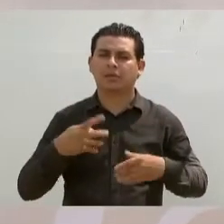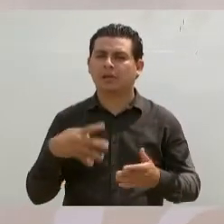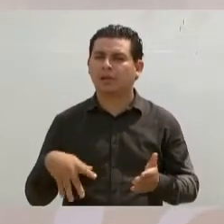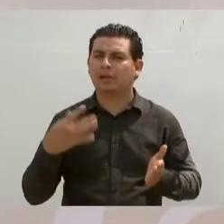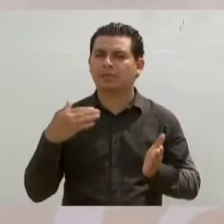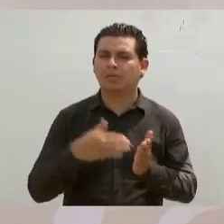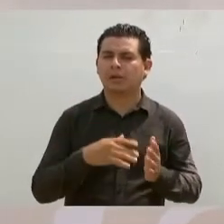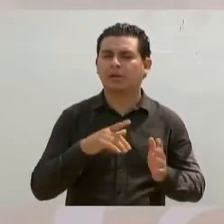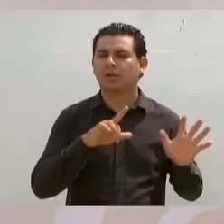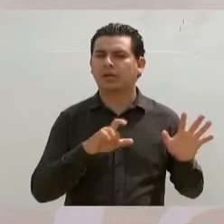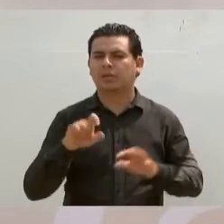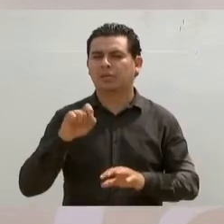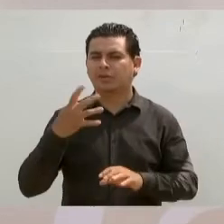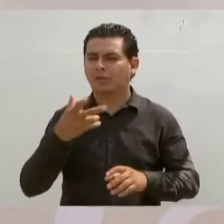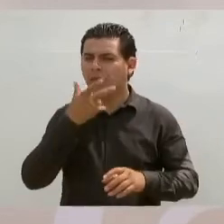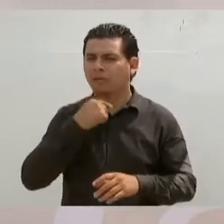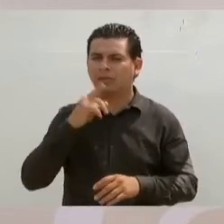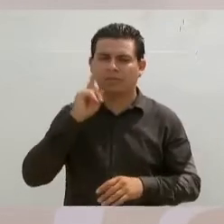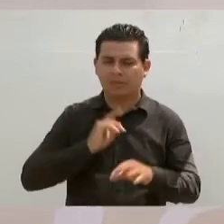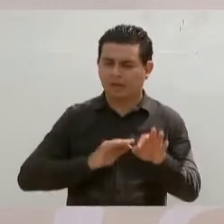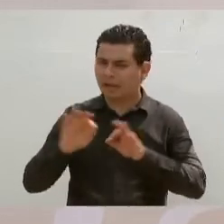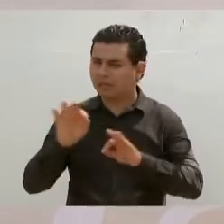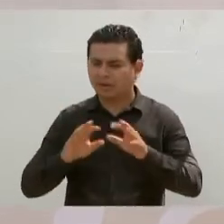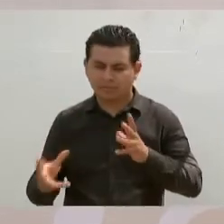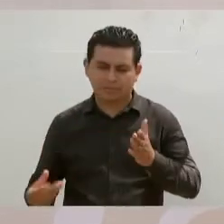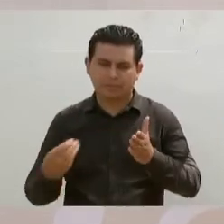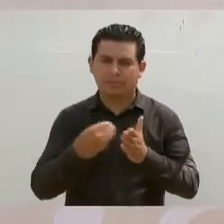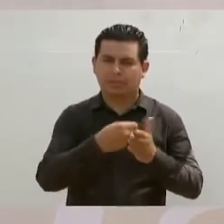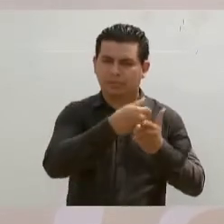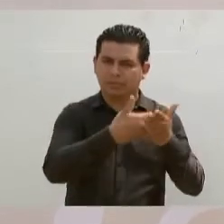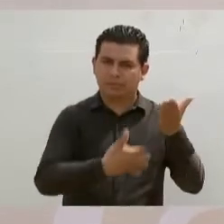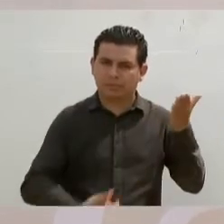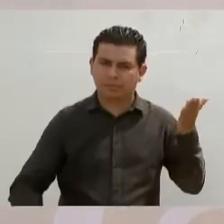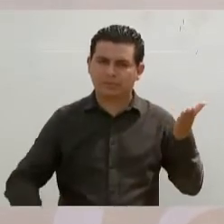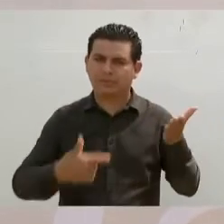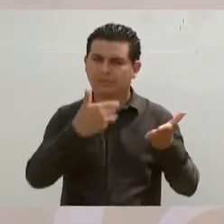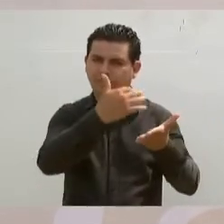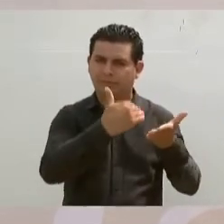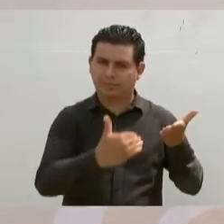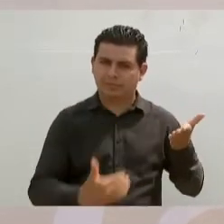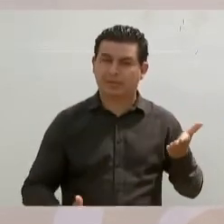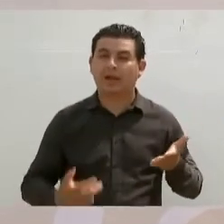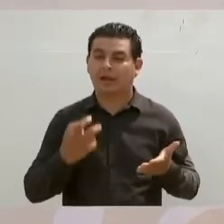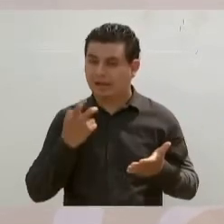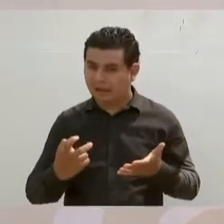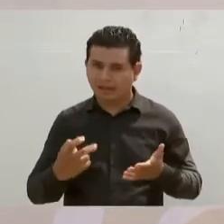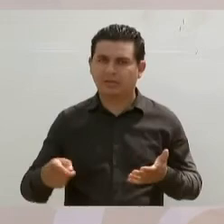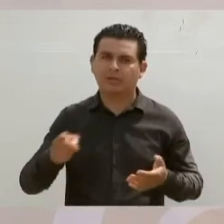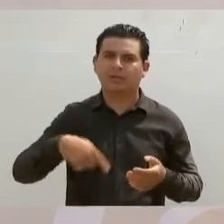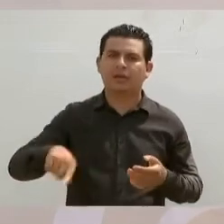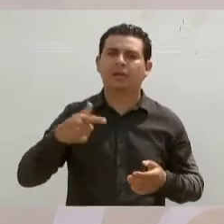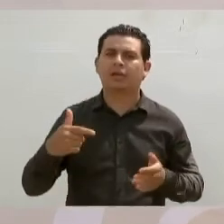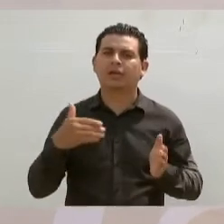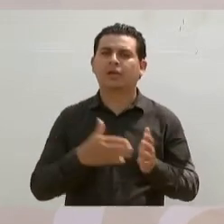14.724 sembradoras y sembradores. De ellos,